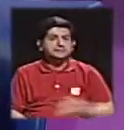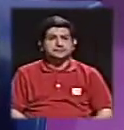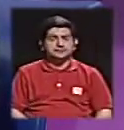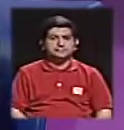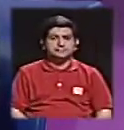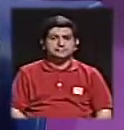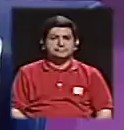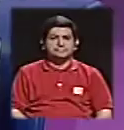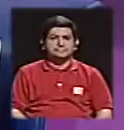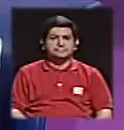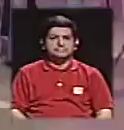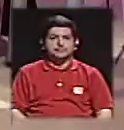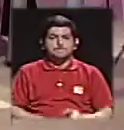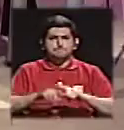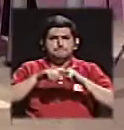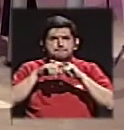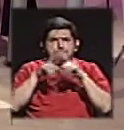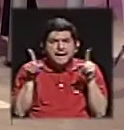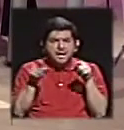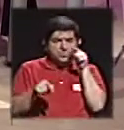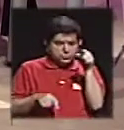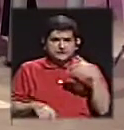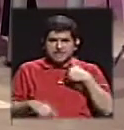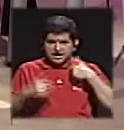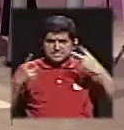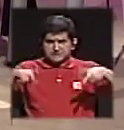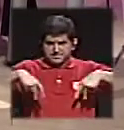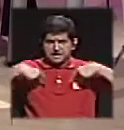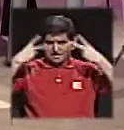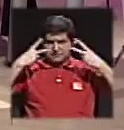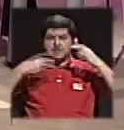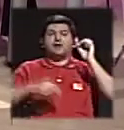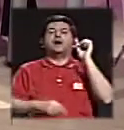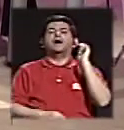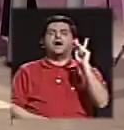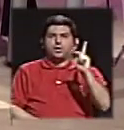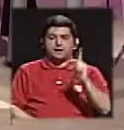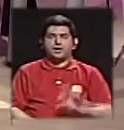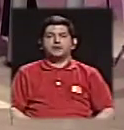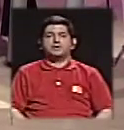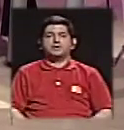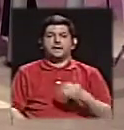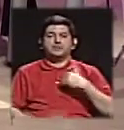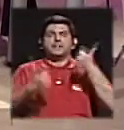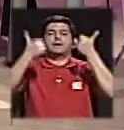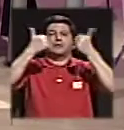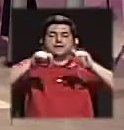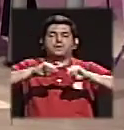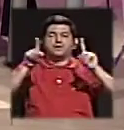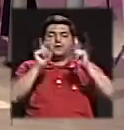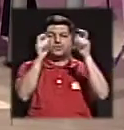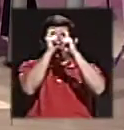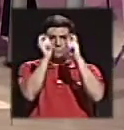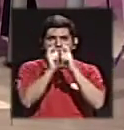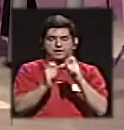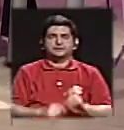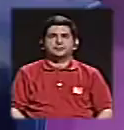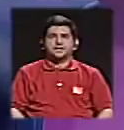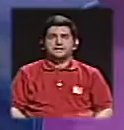mórula. Pero si ahí hay vida, ok, podemos acordar en diferentes puntos,